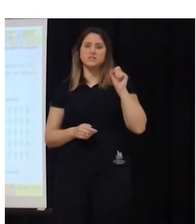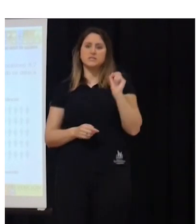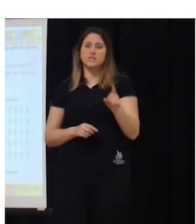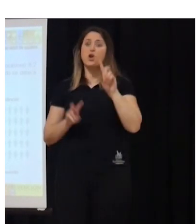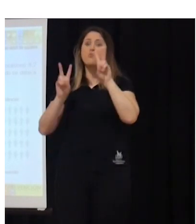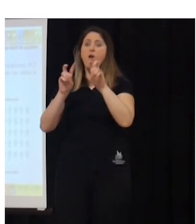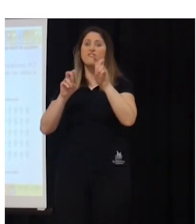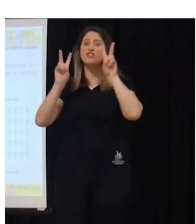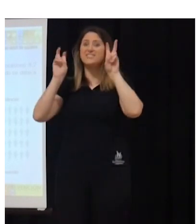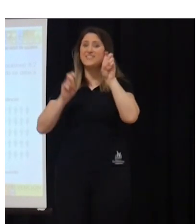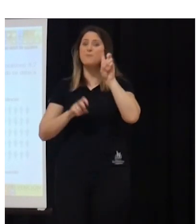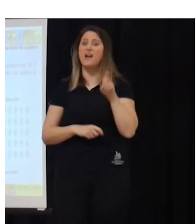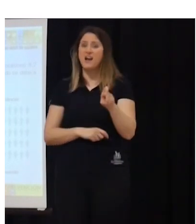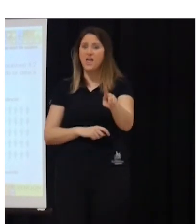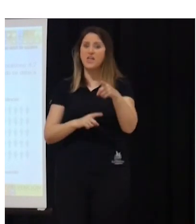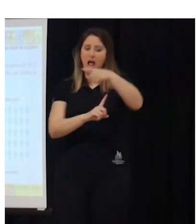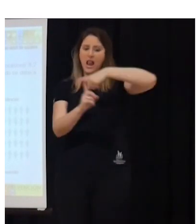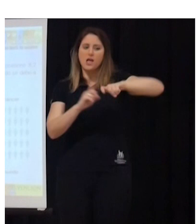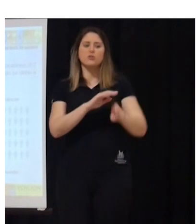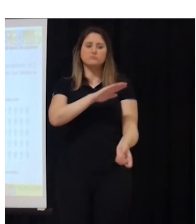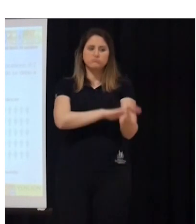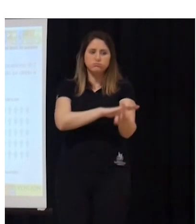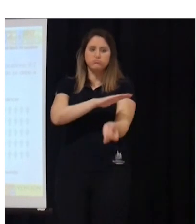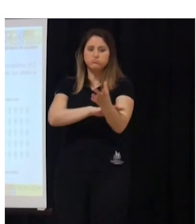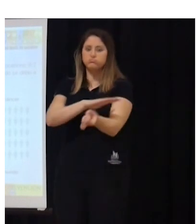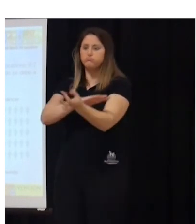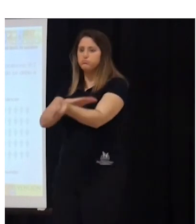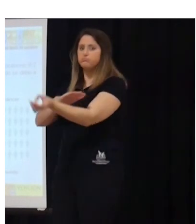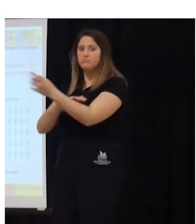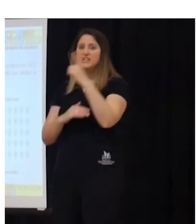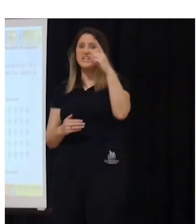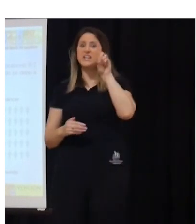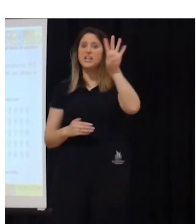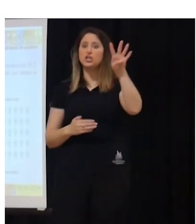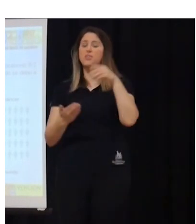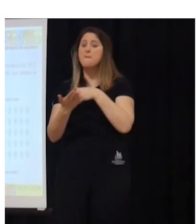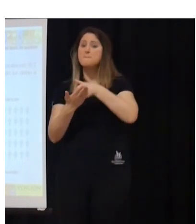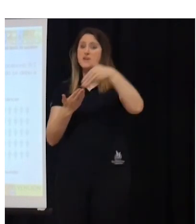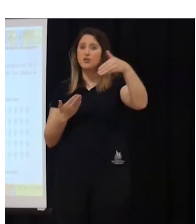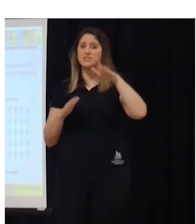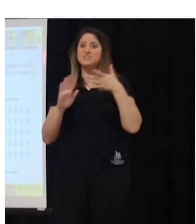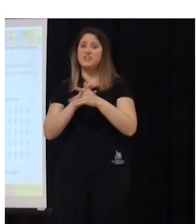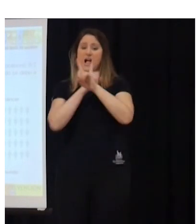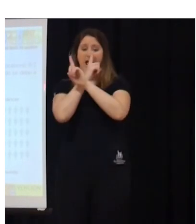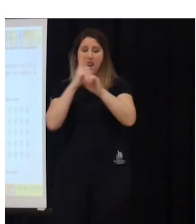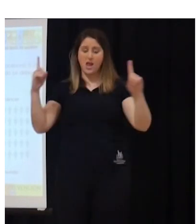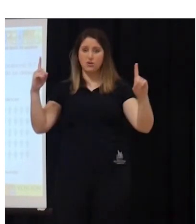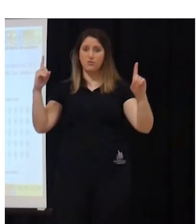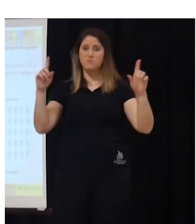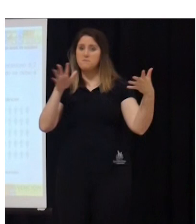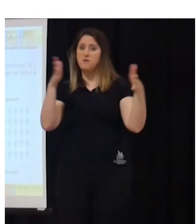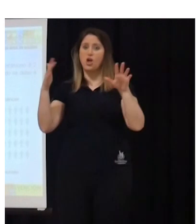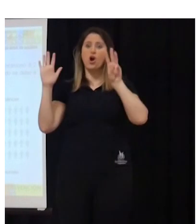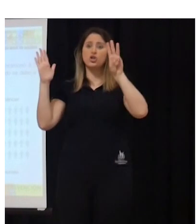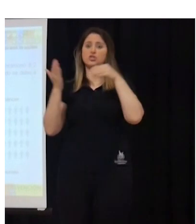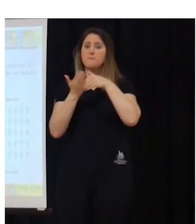de cáncer anualmente en el mundo. 14 millones. De los cuales al año, en torno a